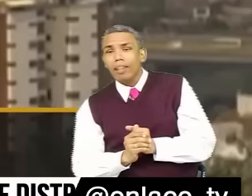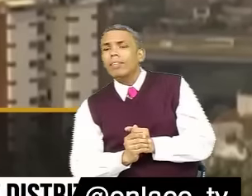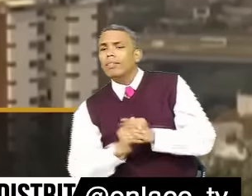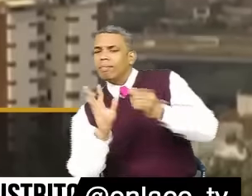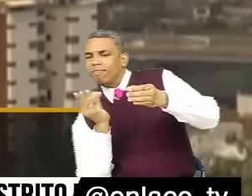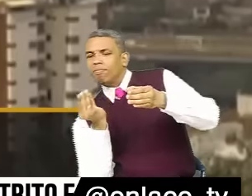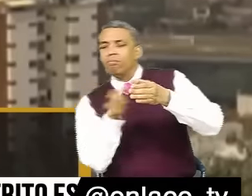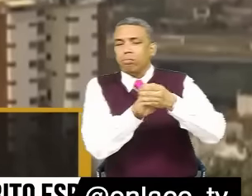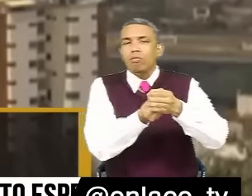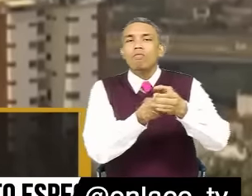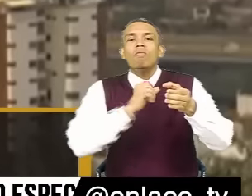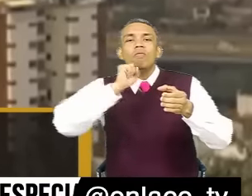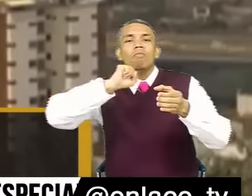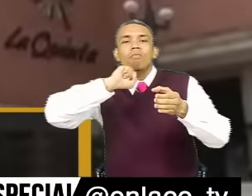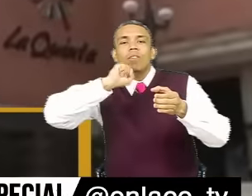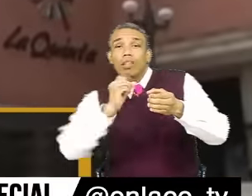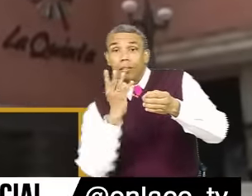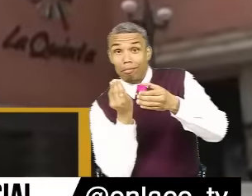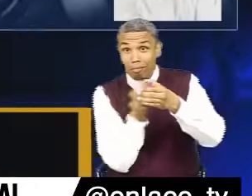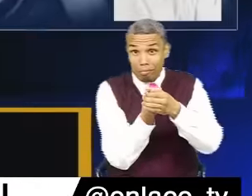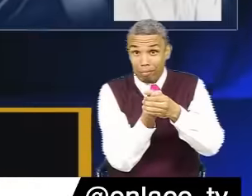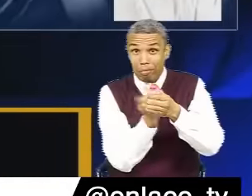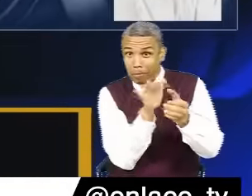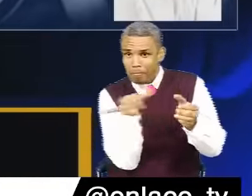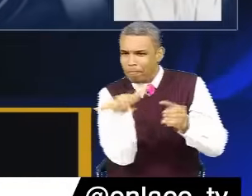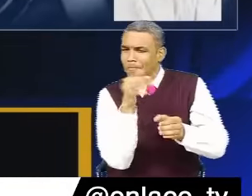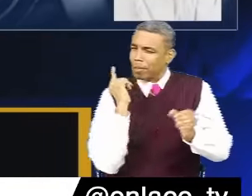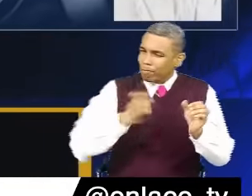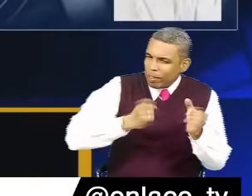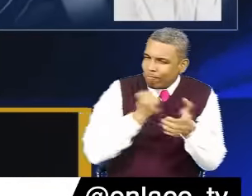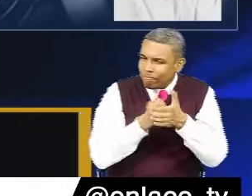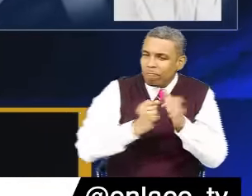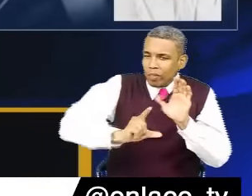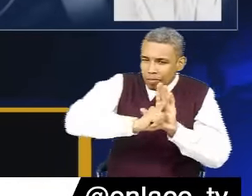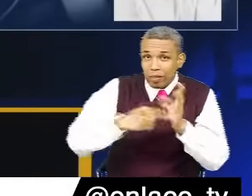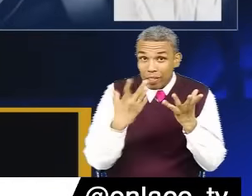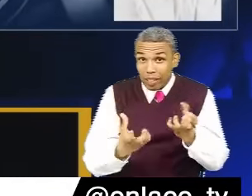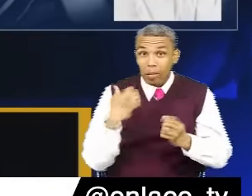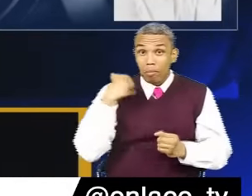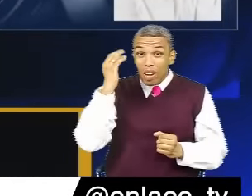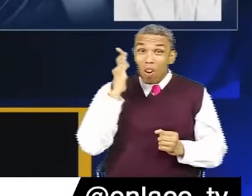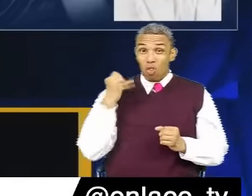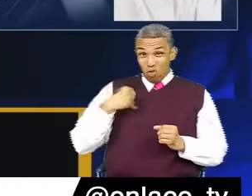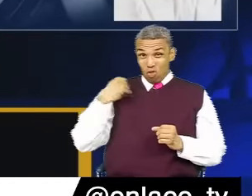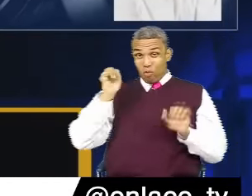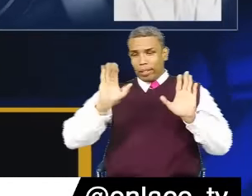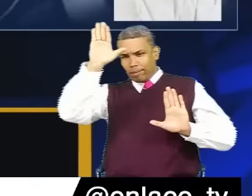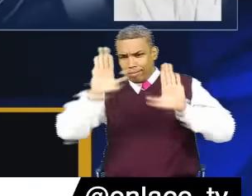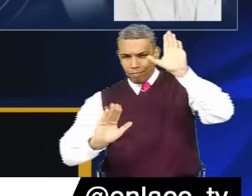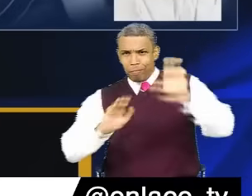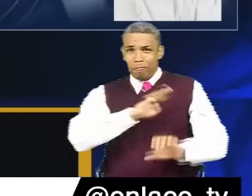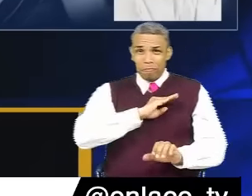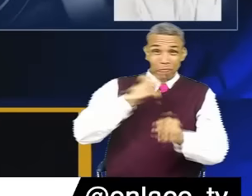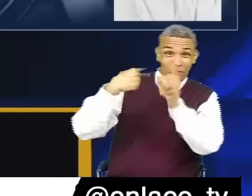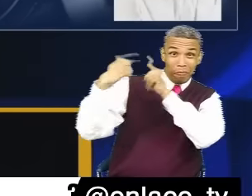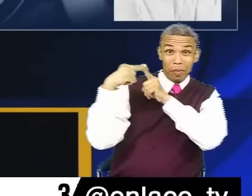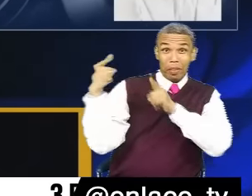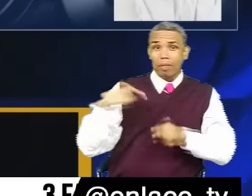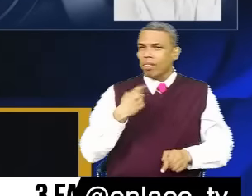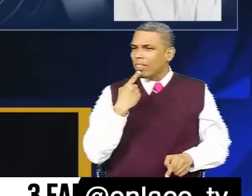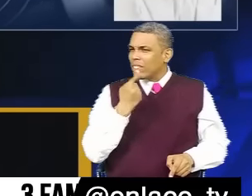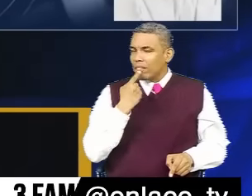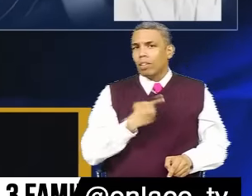esta iniciativa fue este martes en Enlace Radio de Enlace Televisión para el excandidato a la alcaldía, Jonathan Vázquez. Es un tema que le hemos